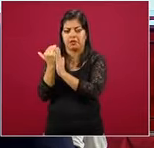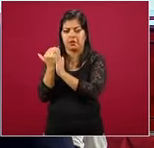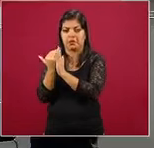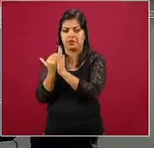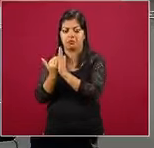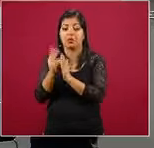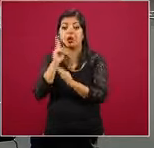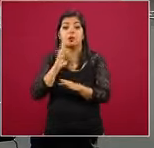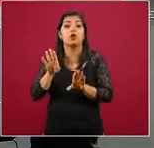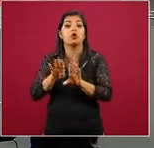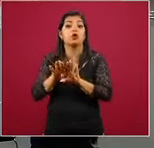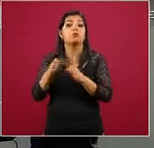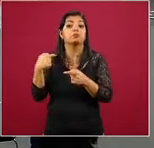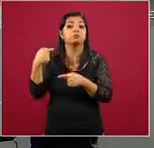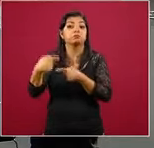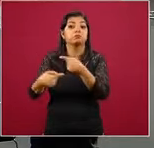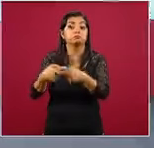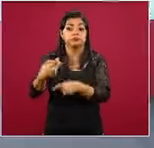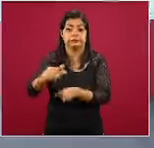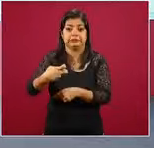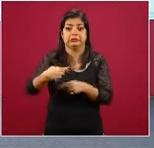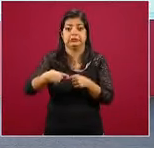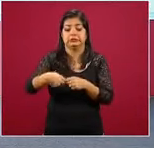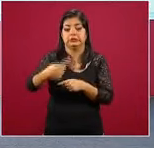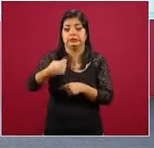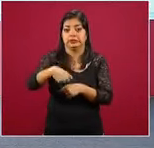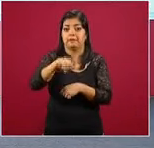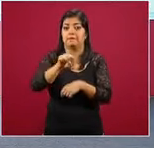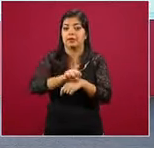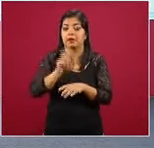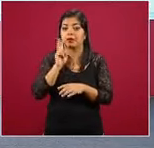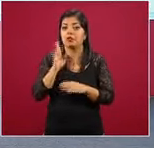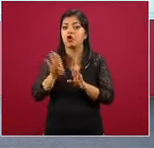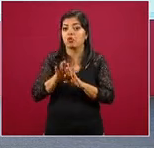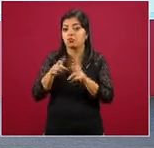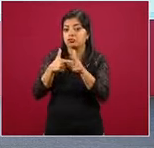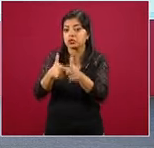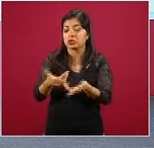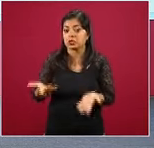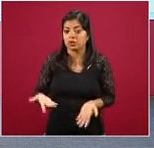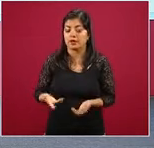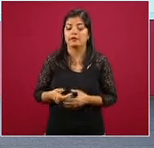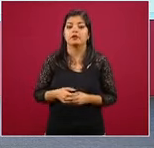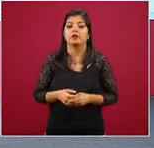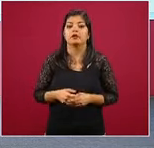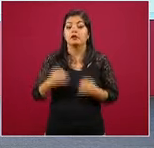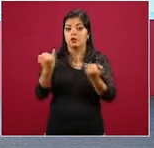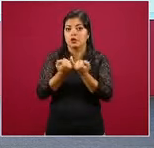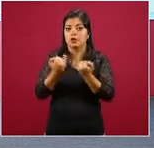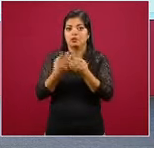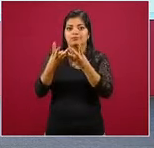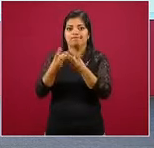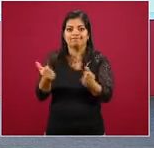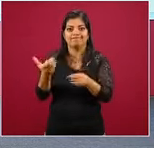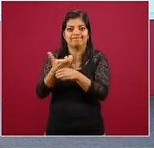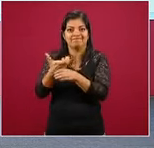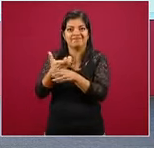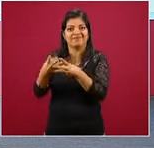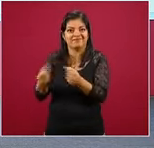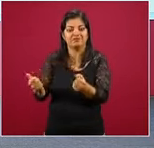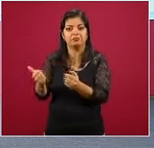cómo se sigue comportando esto en el transcurso, lógicamente, de la semana. Igualmente, los casos recuperados, en la medida que